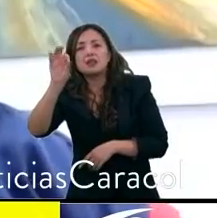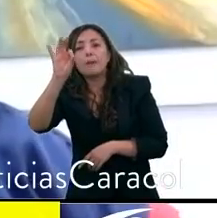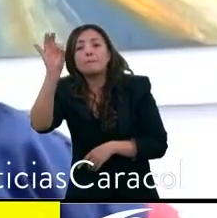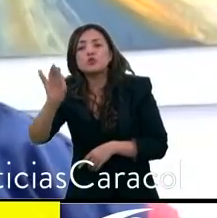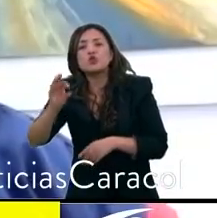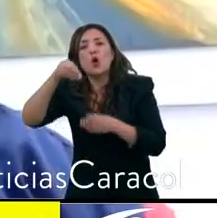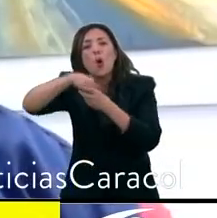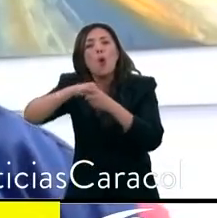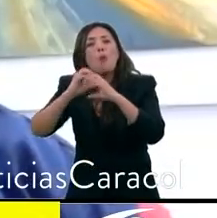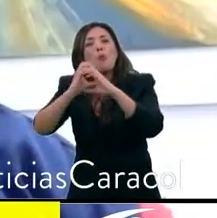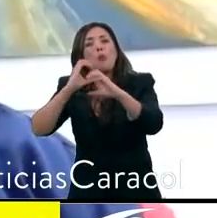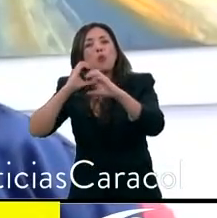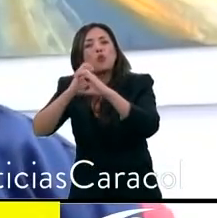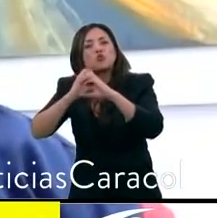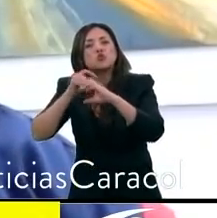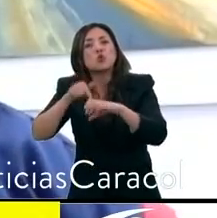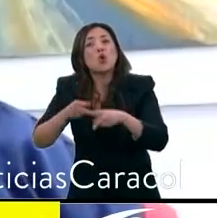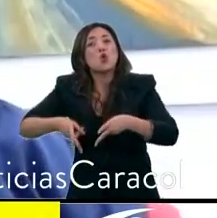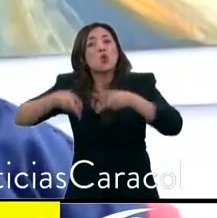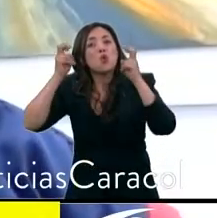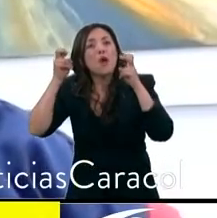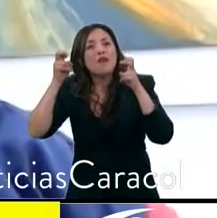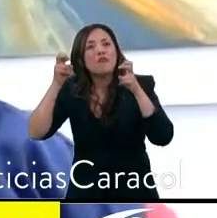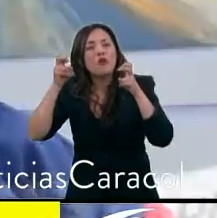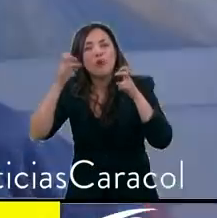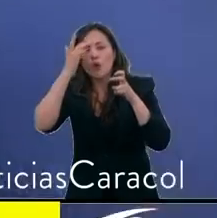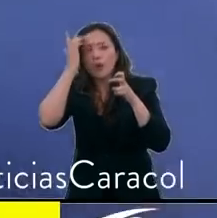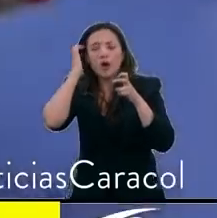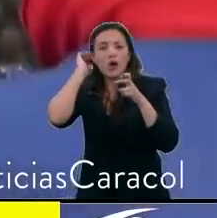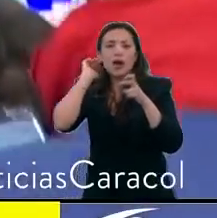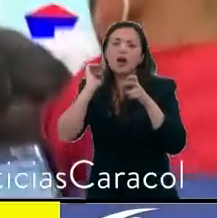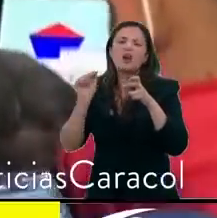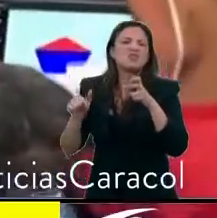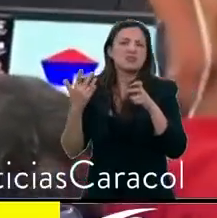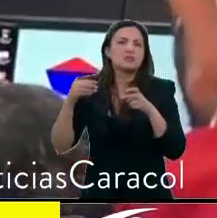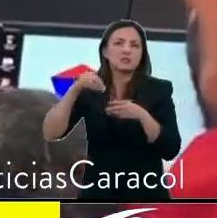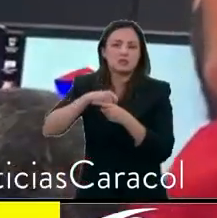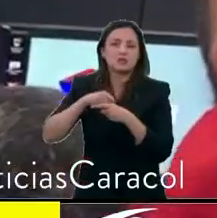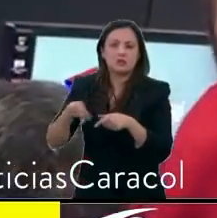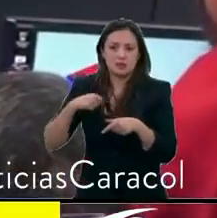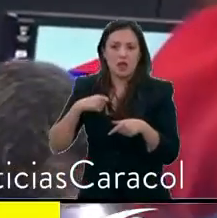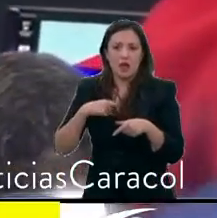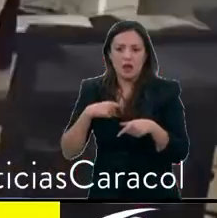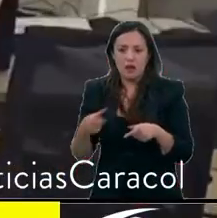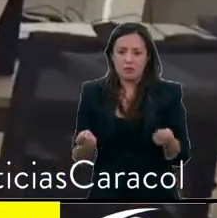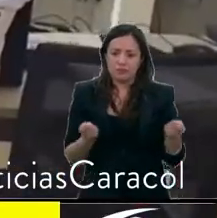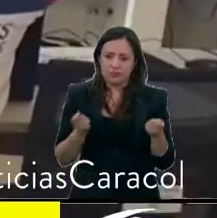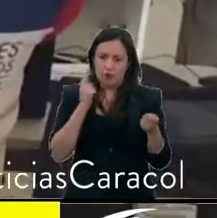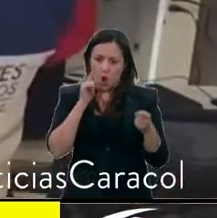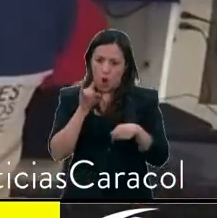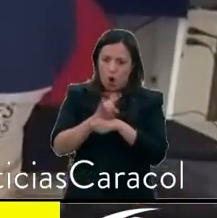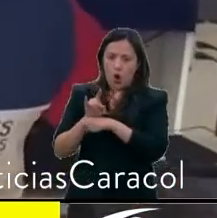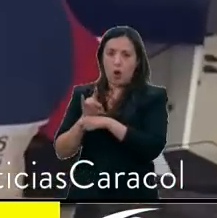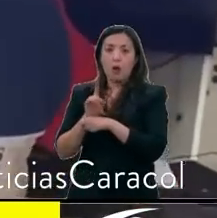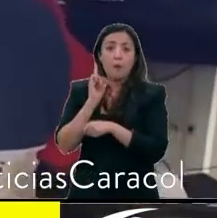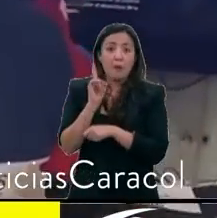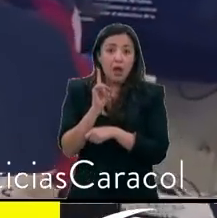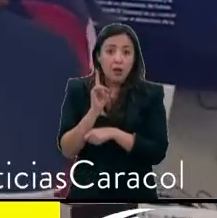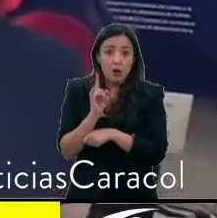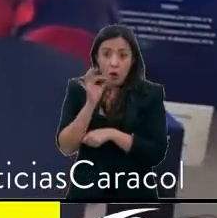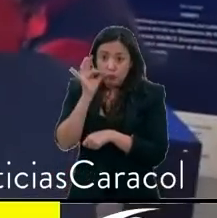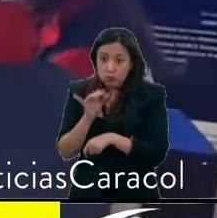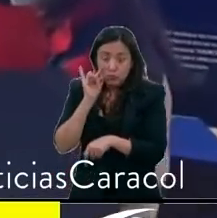los buses de transmilenio que la flota nueva ellos tienen una estructura para monitorear las pero realmente no están